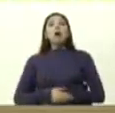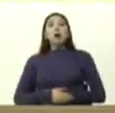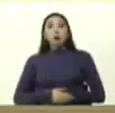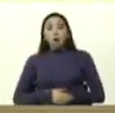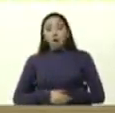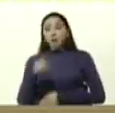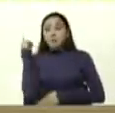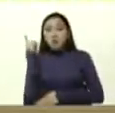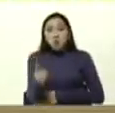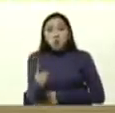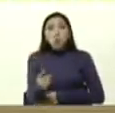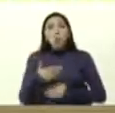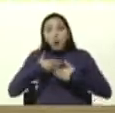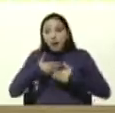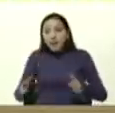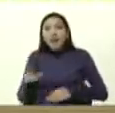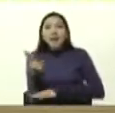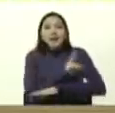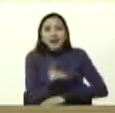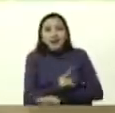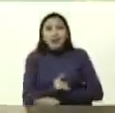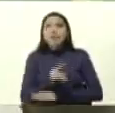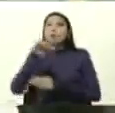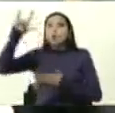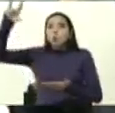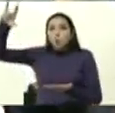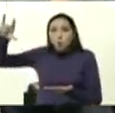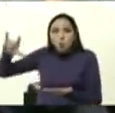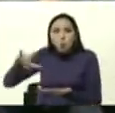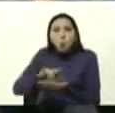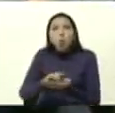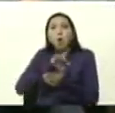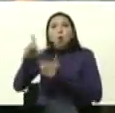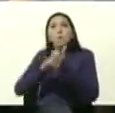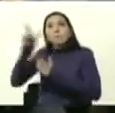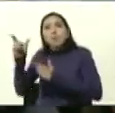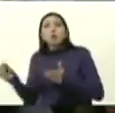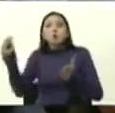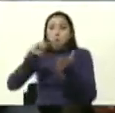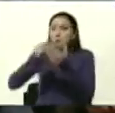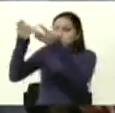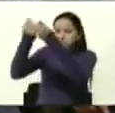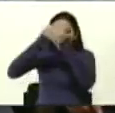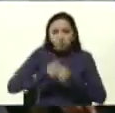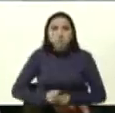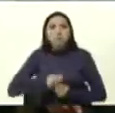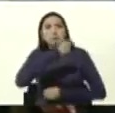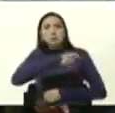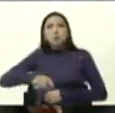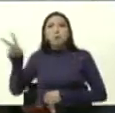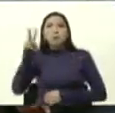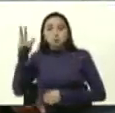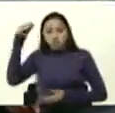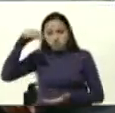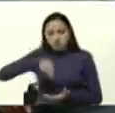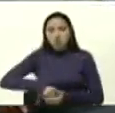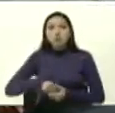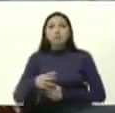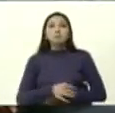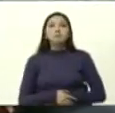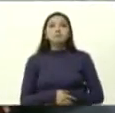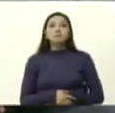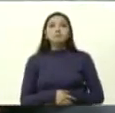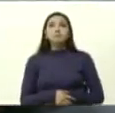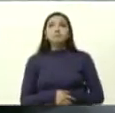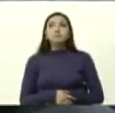la activación inmediata del plan Vuelta a la Patria de nuestros connacionales. Que regresen a nuestra patria, que regresen a nuestro